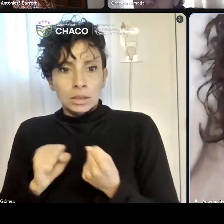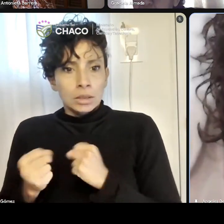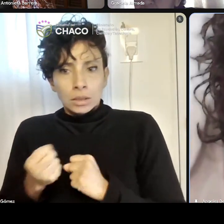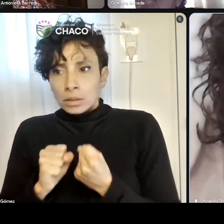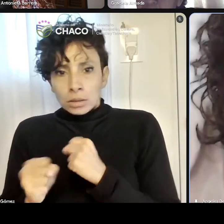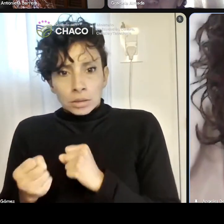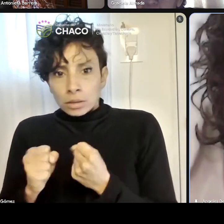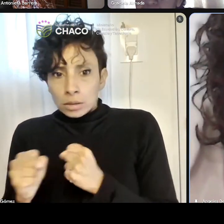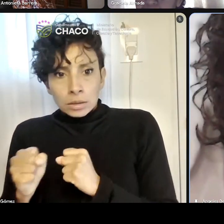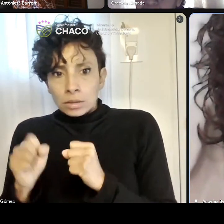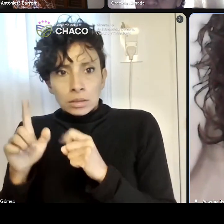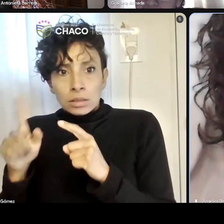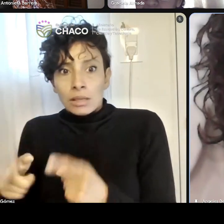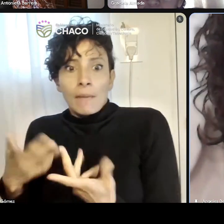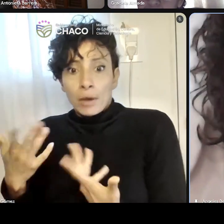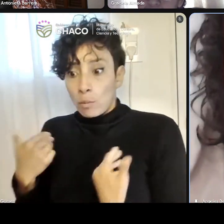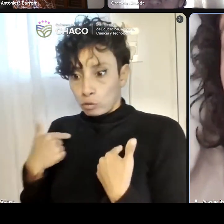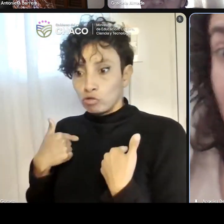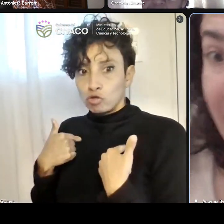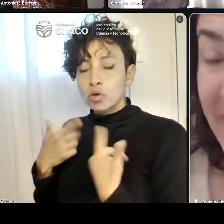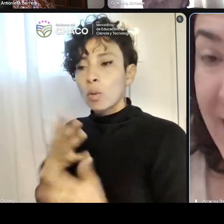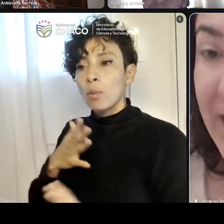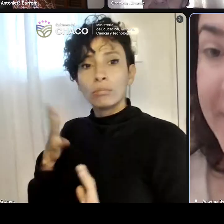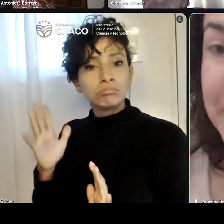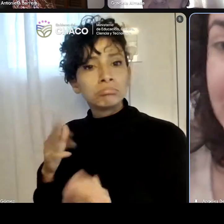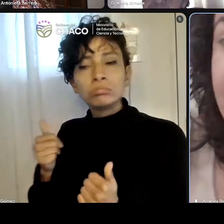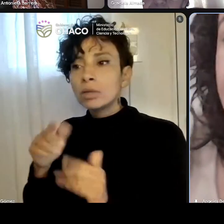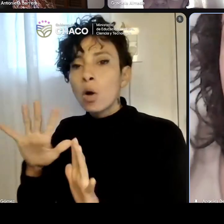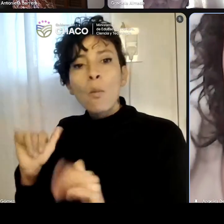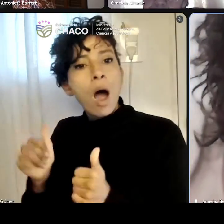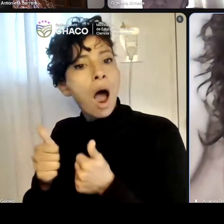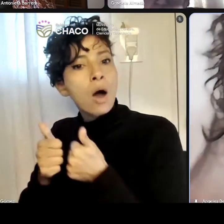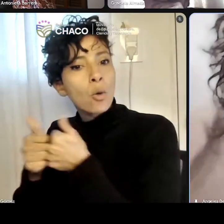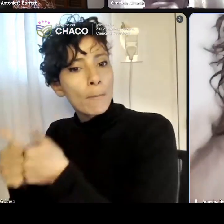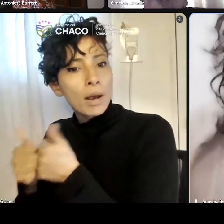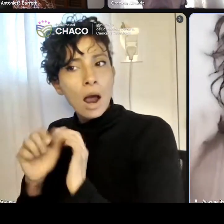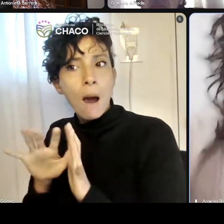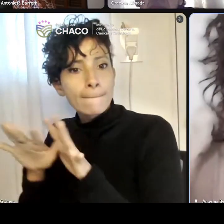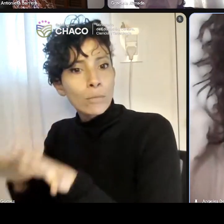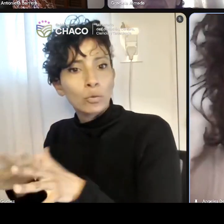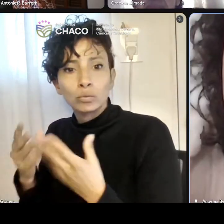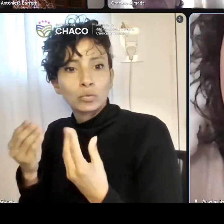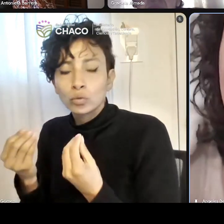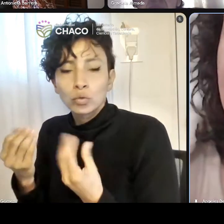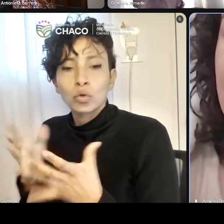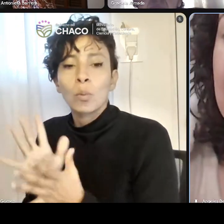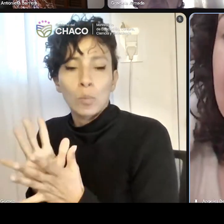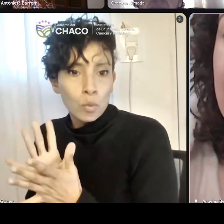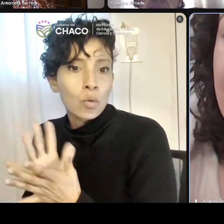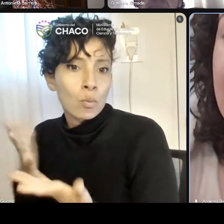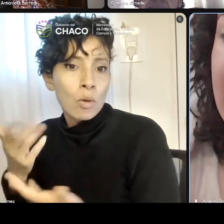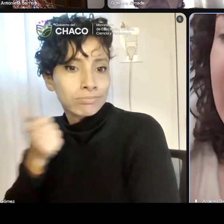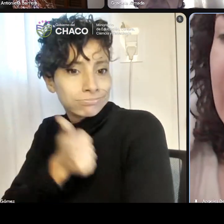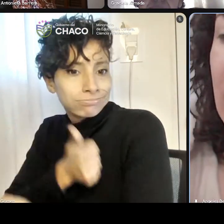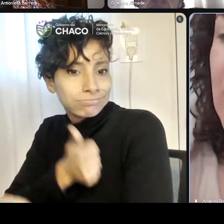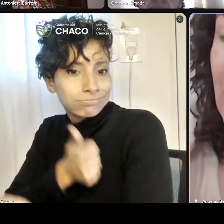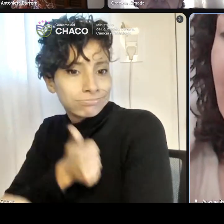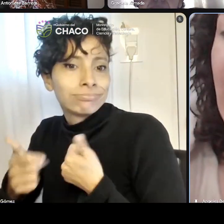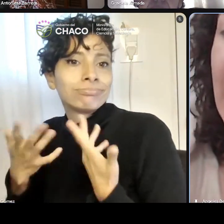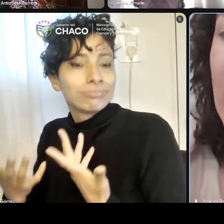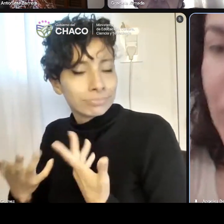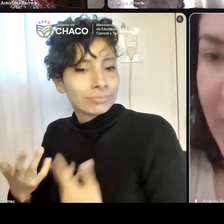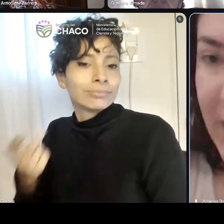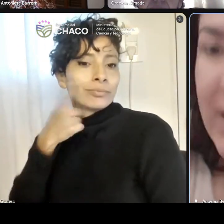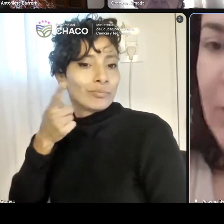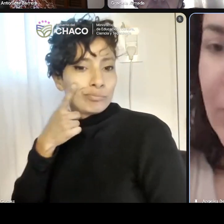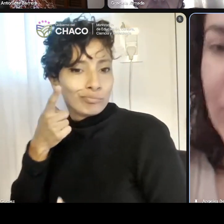hay que tener herramientas para poder acompañarla. Y es importante por ahí que nosotros